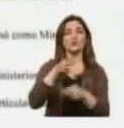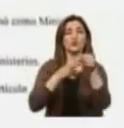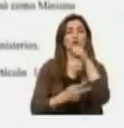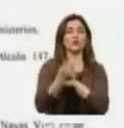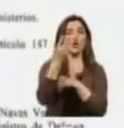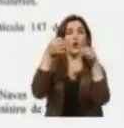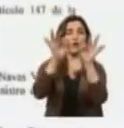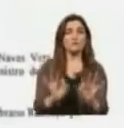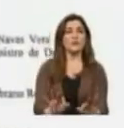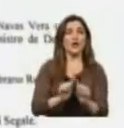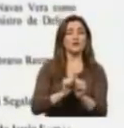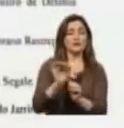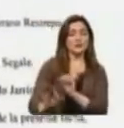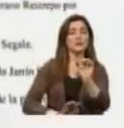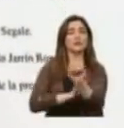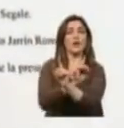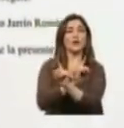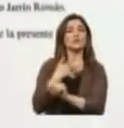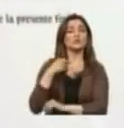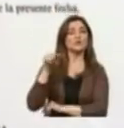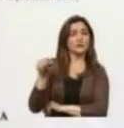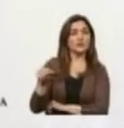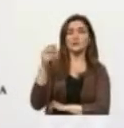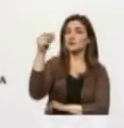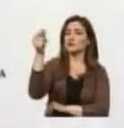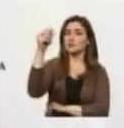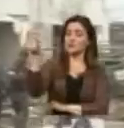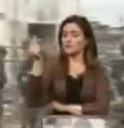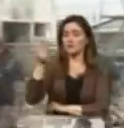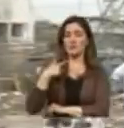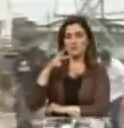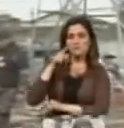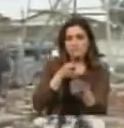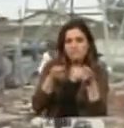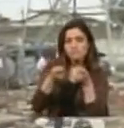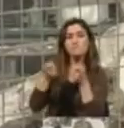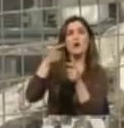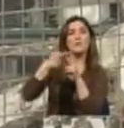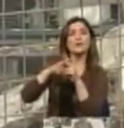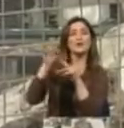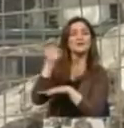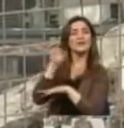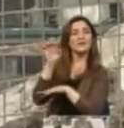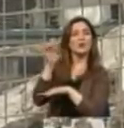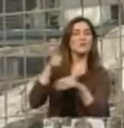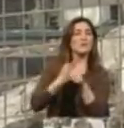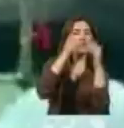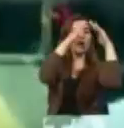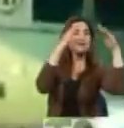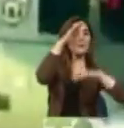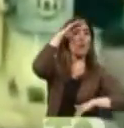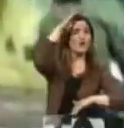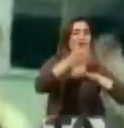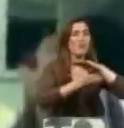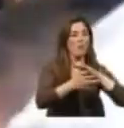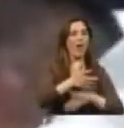los ministros y nombra a los reemplazos que inmediatamente deben asumir la crisis que empezó en enero con el atentado en San Lorenzo y siguió con la muerte